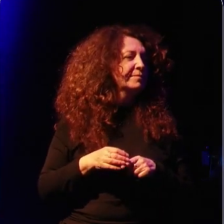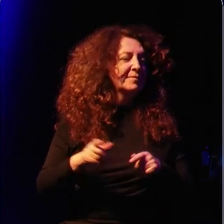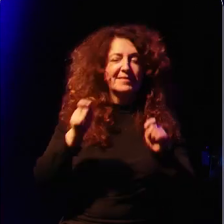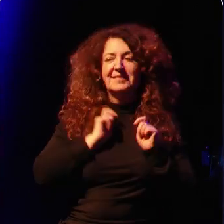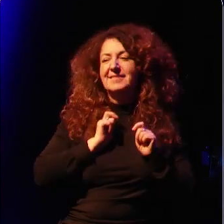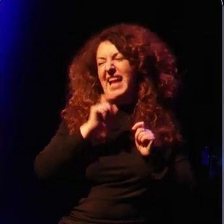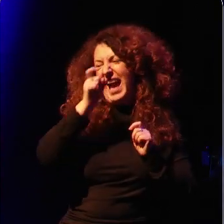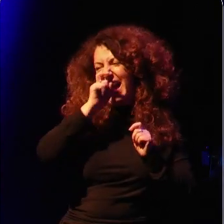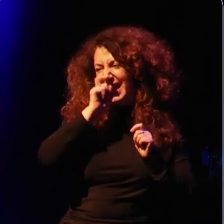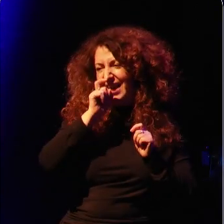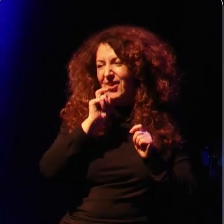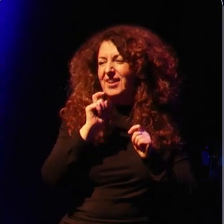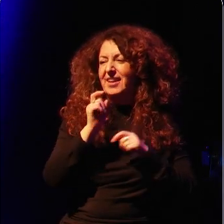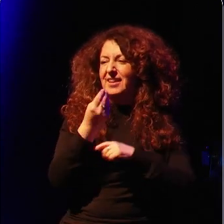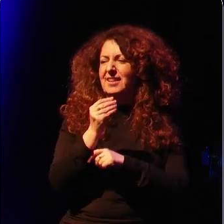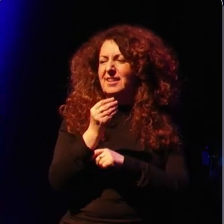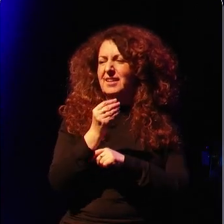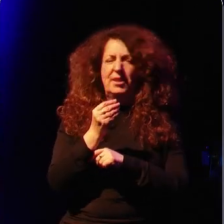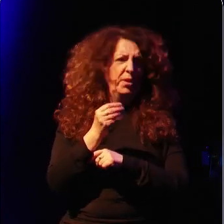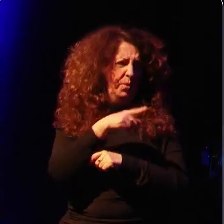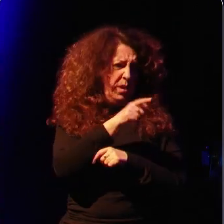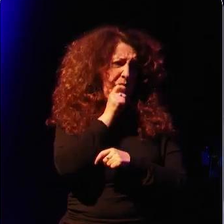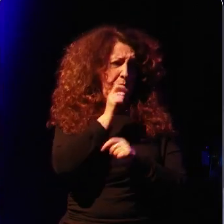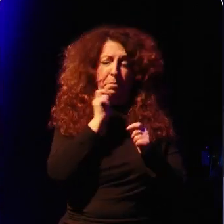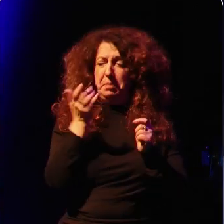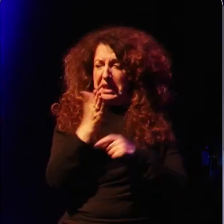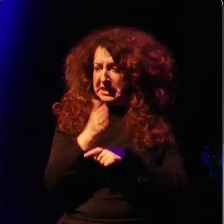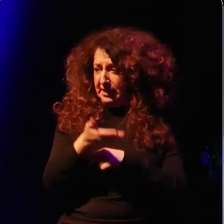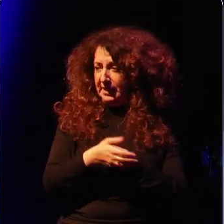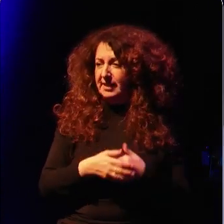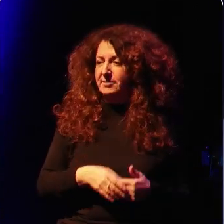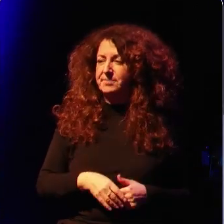aún no generado por inteligencia artificial. Muchas gracias. Muchas gracias, Javier. Muchísimas gracias.